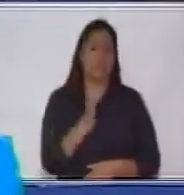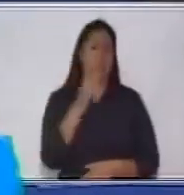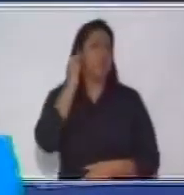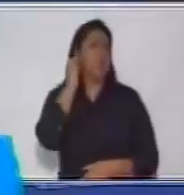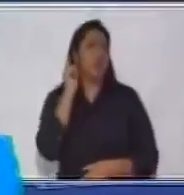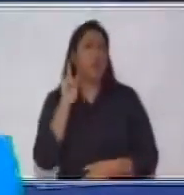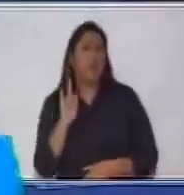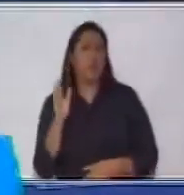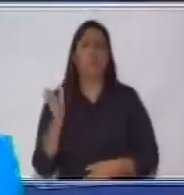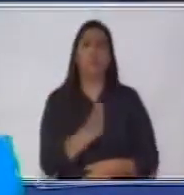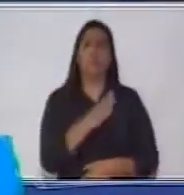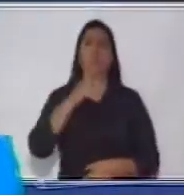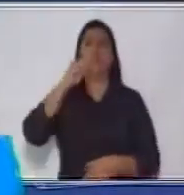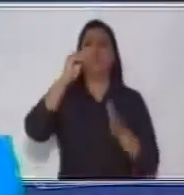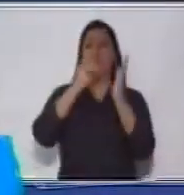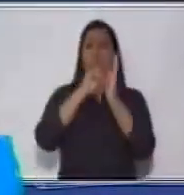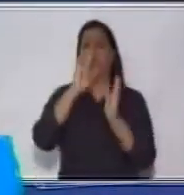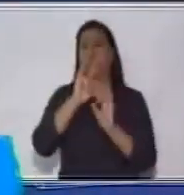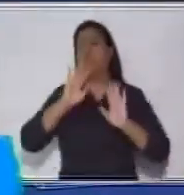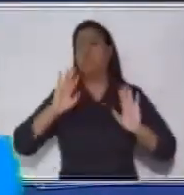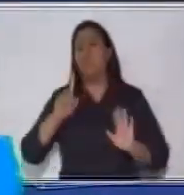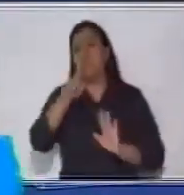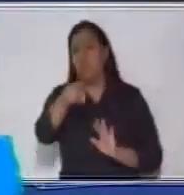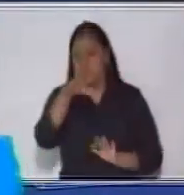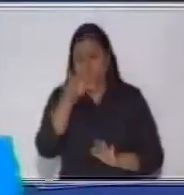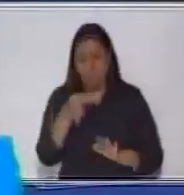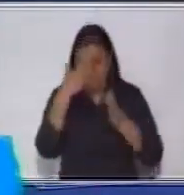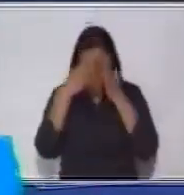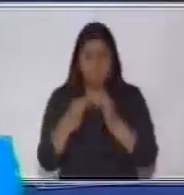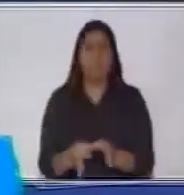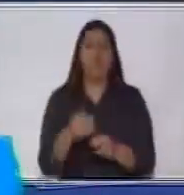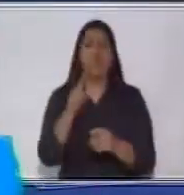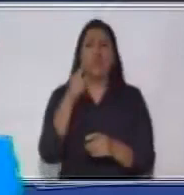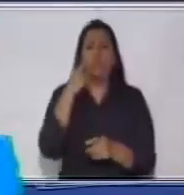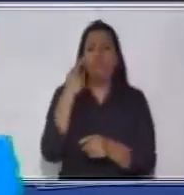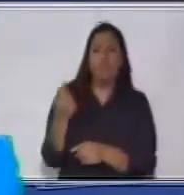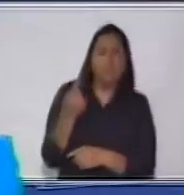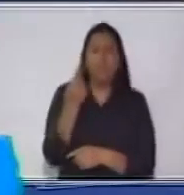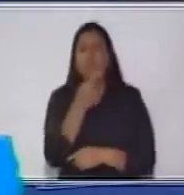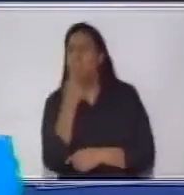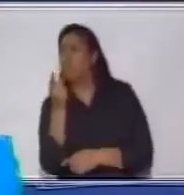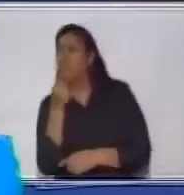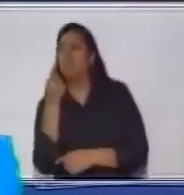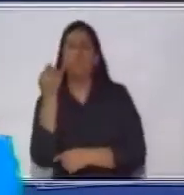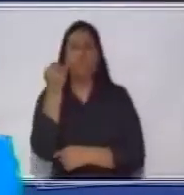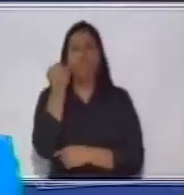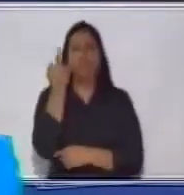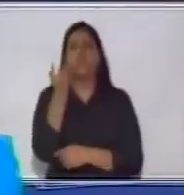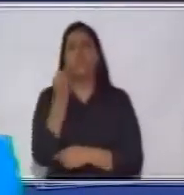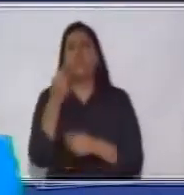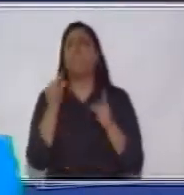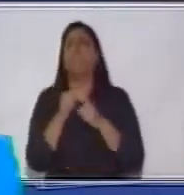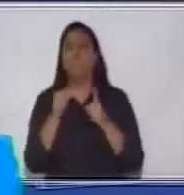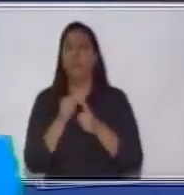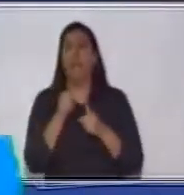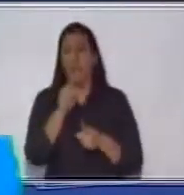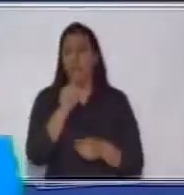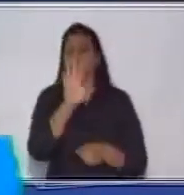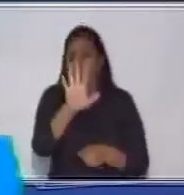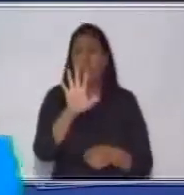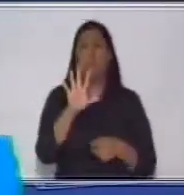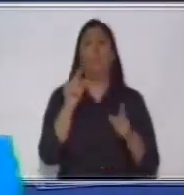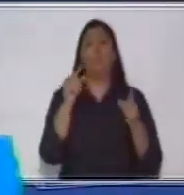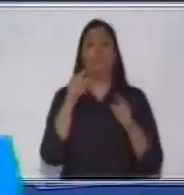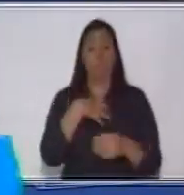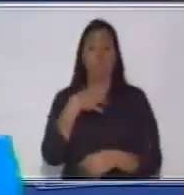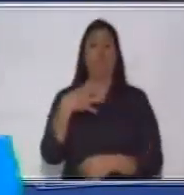k, y investiga palabras. Y a partir de esas palabras y combinaciones haz tu propia retahíla.